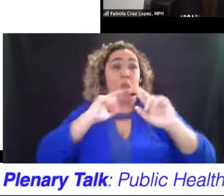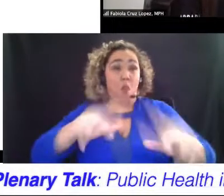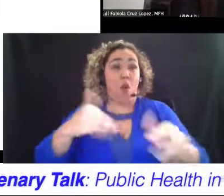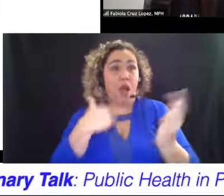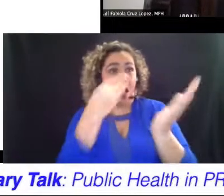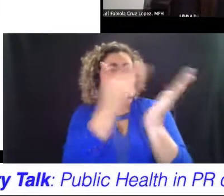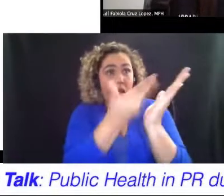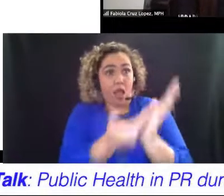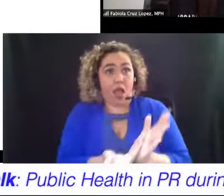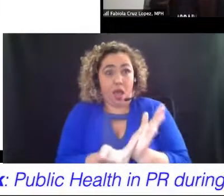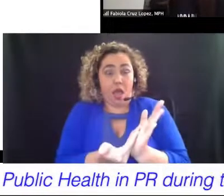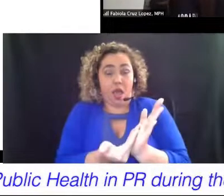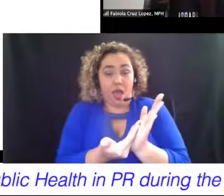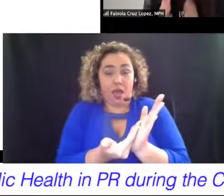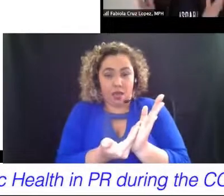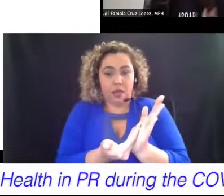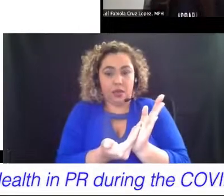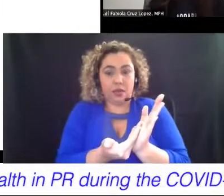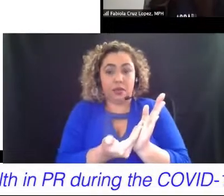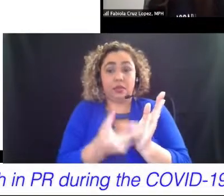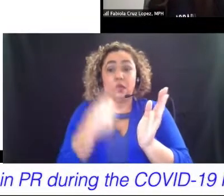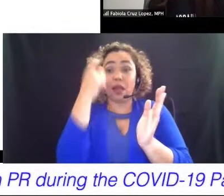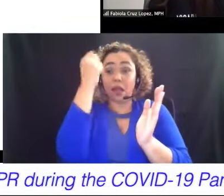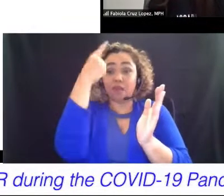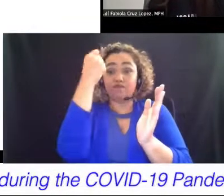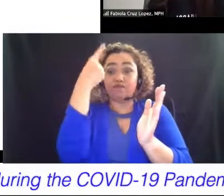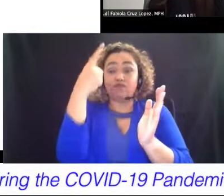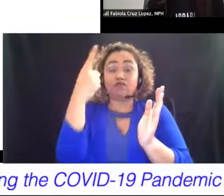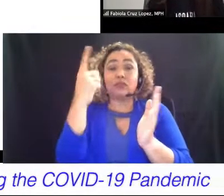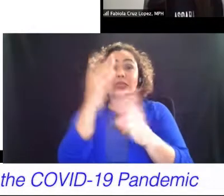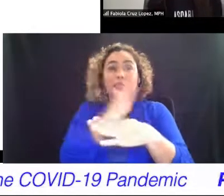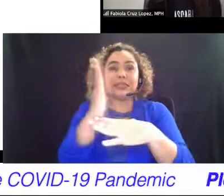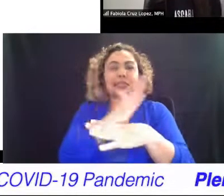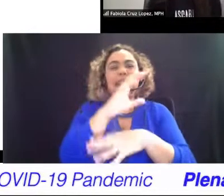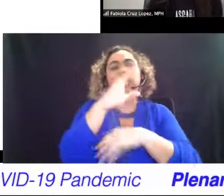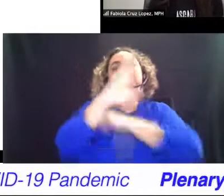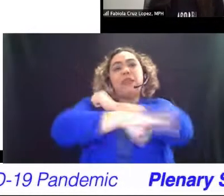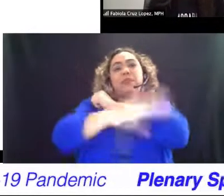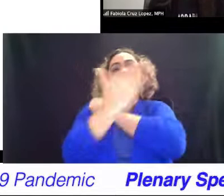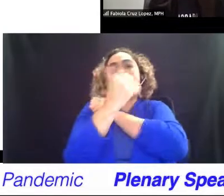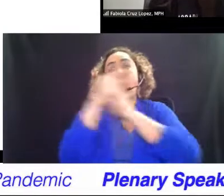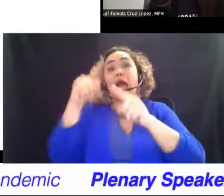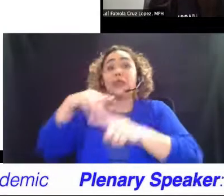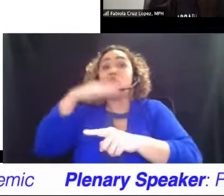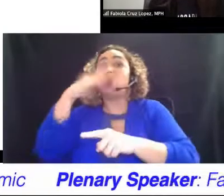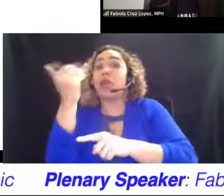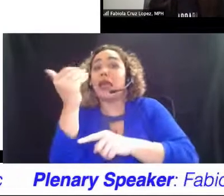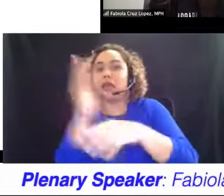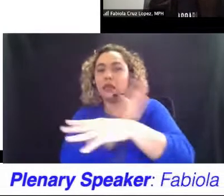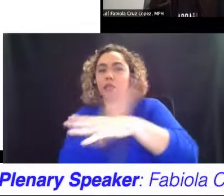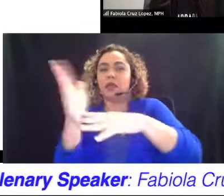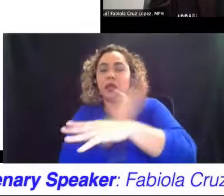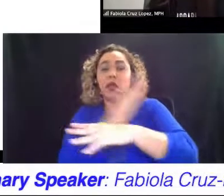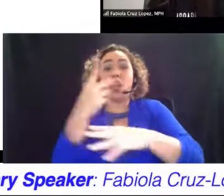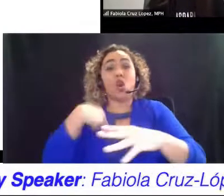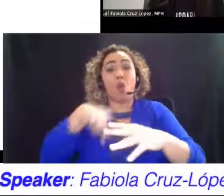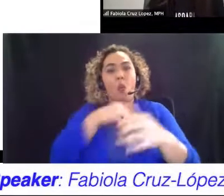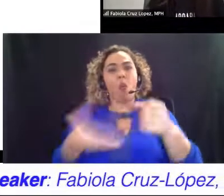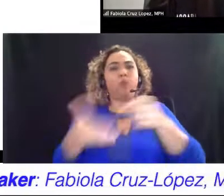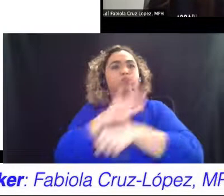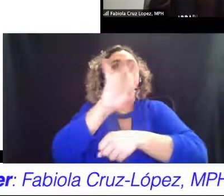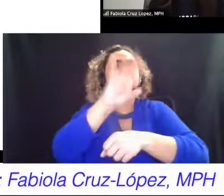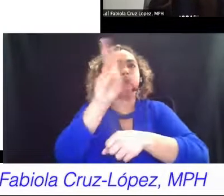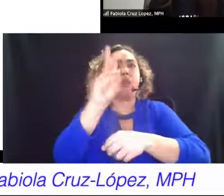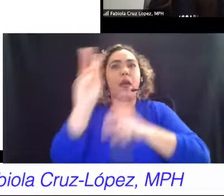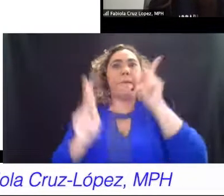que presentamos, que comprende el periodo de septiembre 15 a octubre 15, cubrimos el 86% de